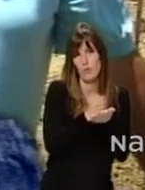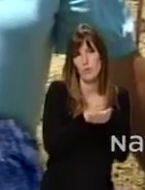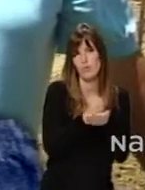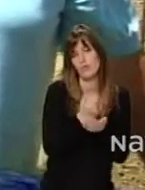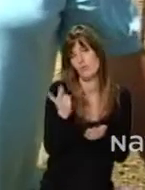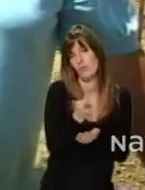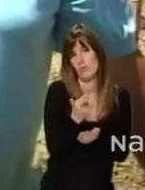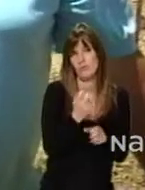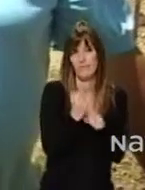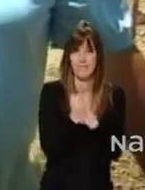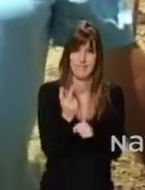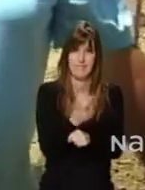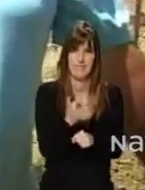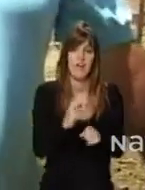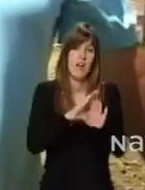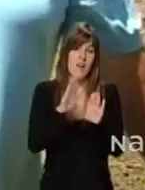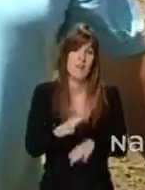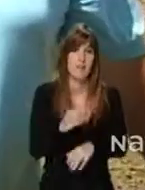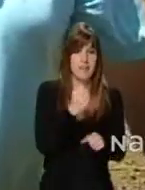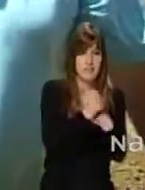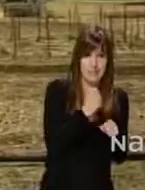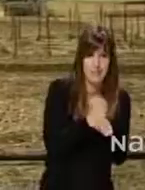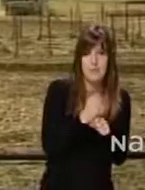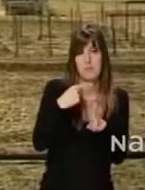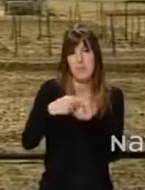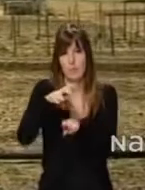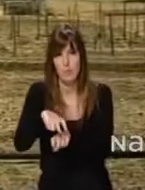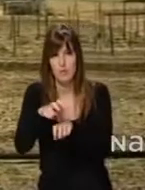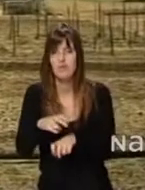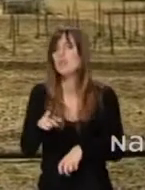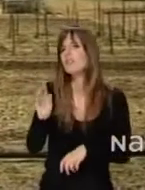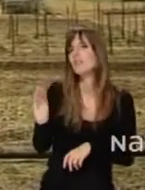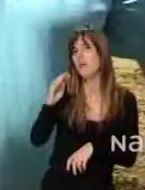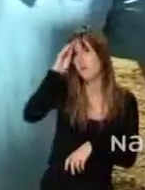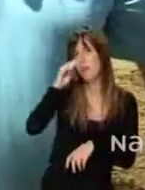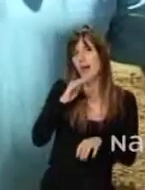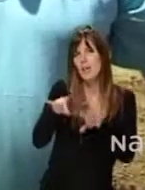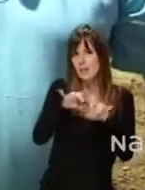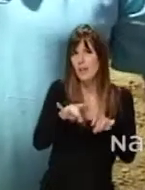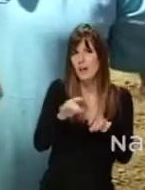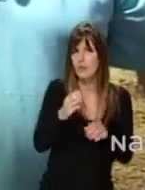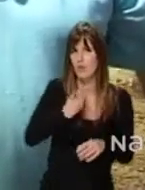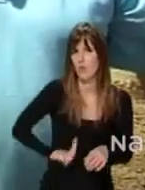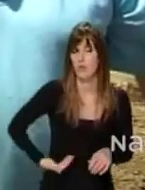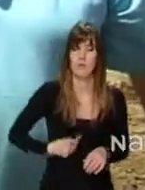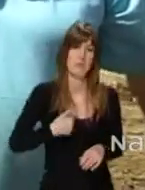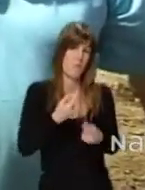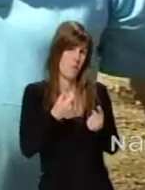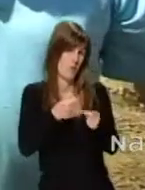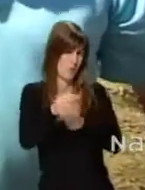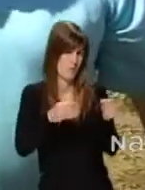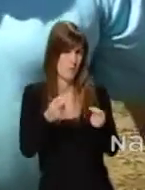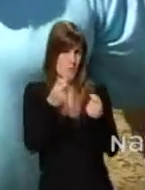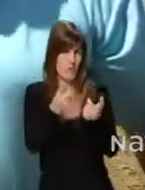esas cosas, qué sé, al final compaginaba una cosa con la otra. ¿Tenía tierras tu padre? Muy pocas, porque éramos gente